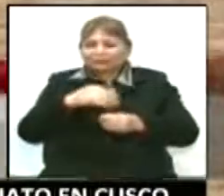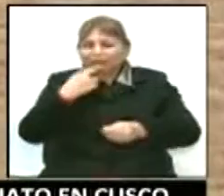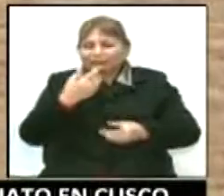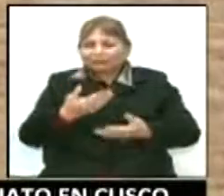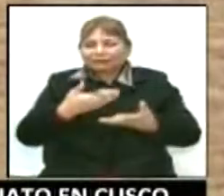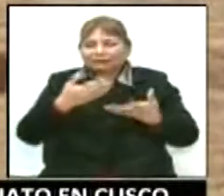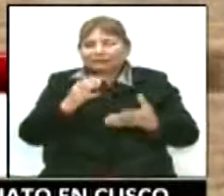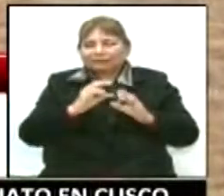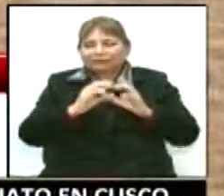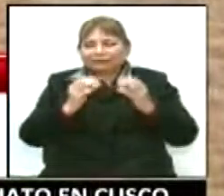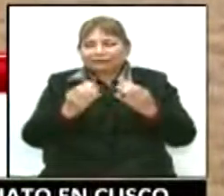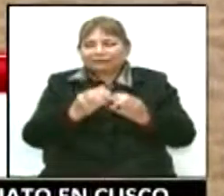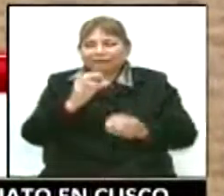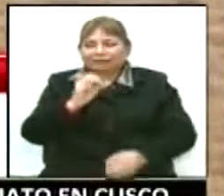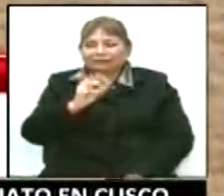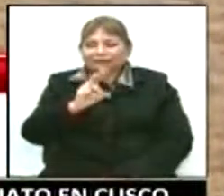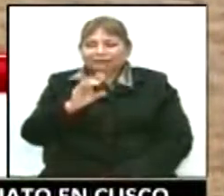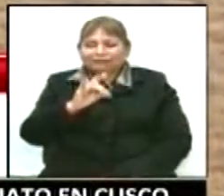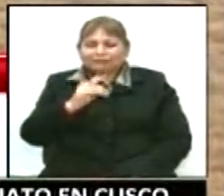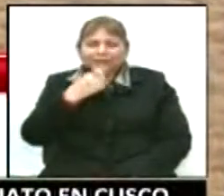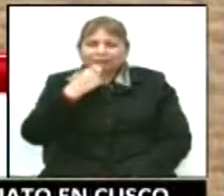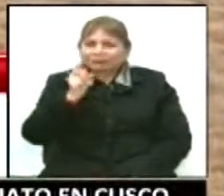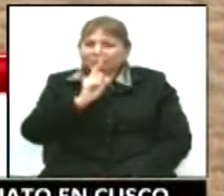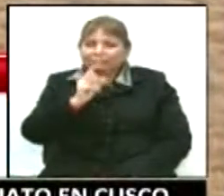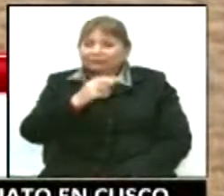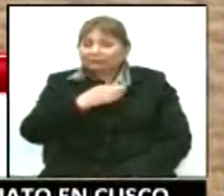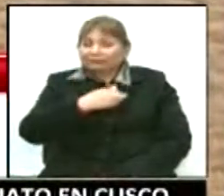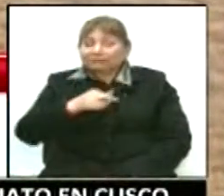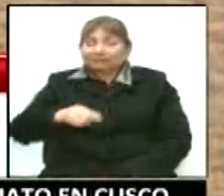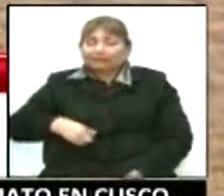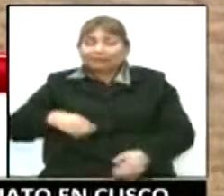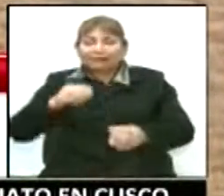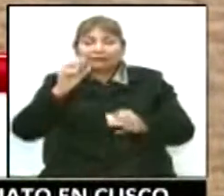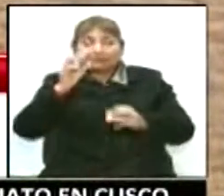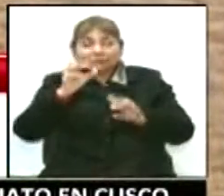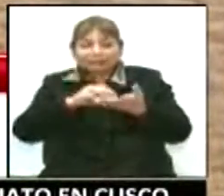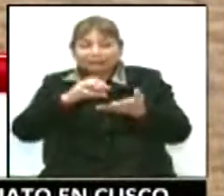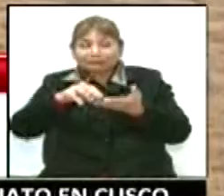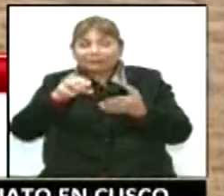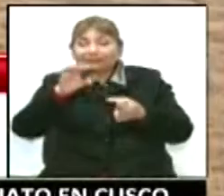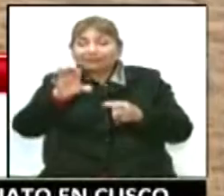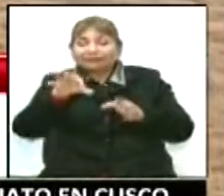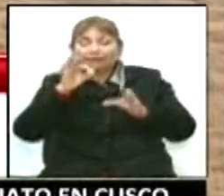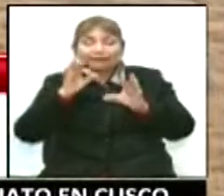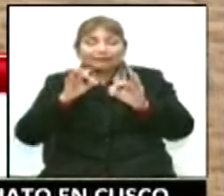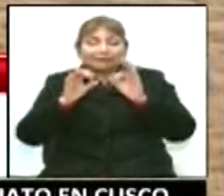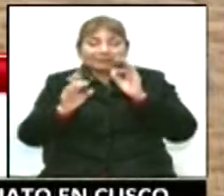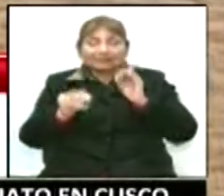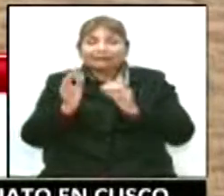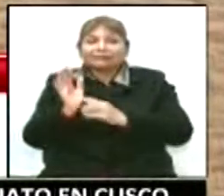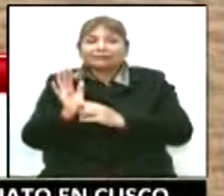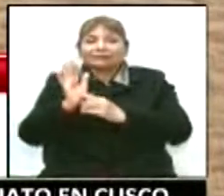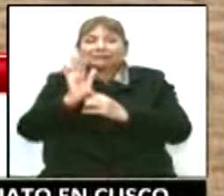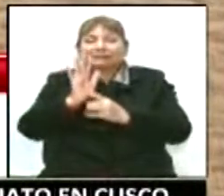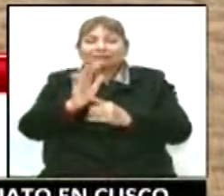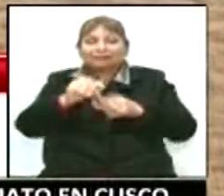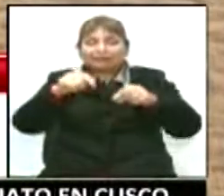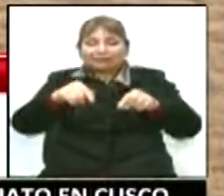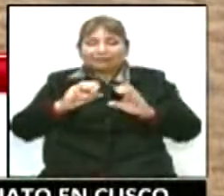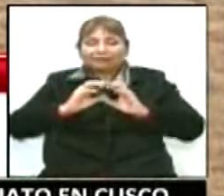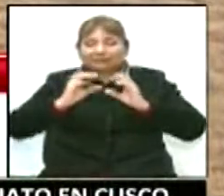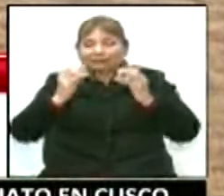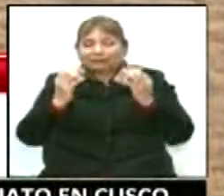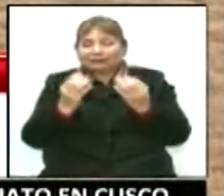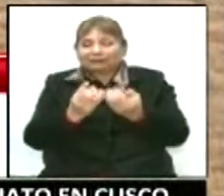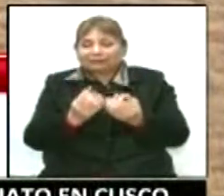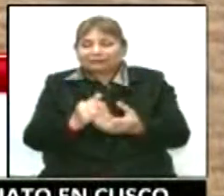dan el quórum. Eso no es así, señor presidente. El pueblo peruano nos ha elegido para que nosotros hagamos una representación aquí en el Congreso, señor